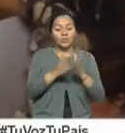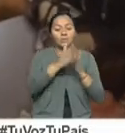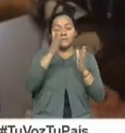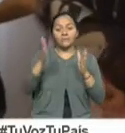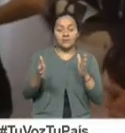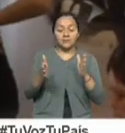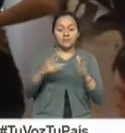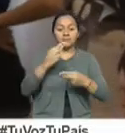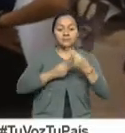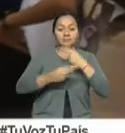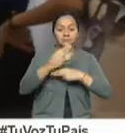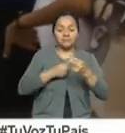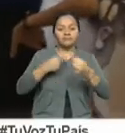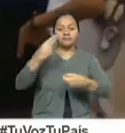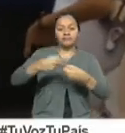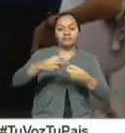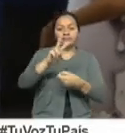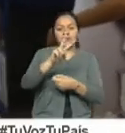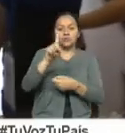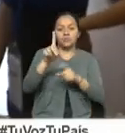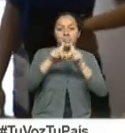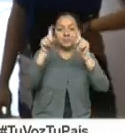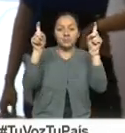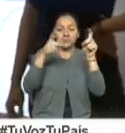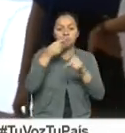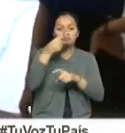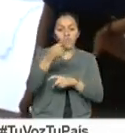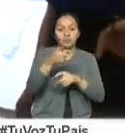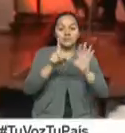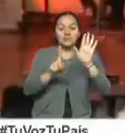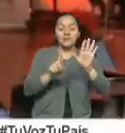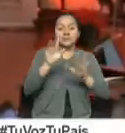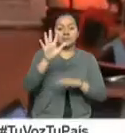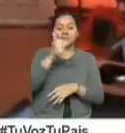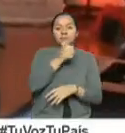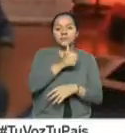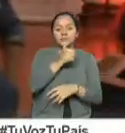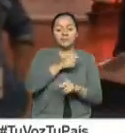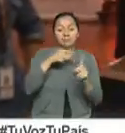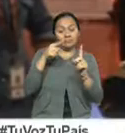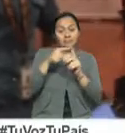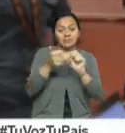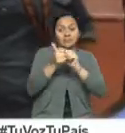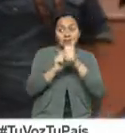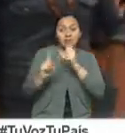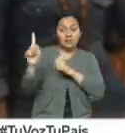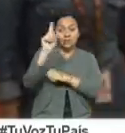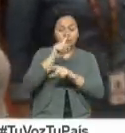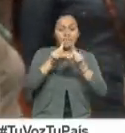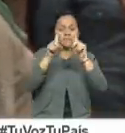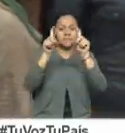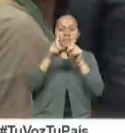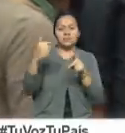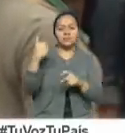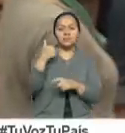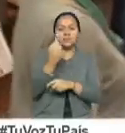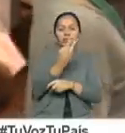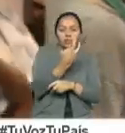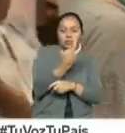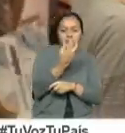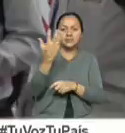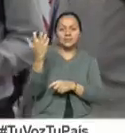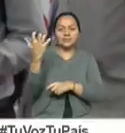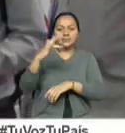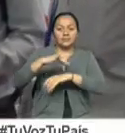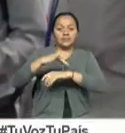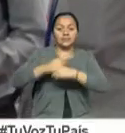Rueda participan 21 empresas públicas y 65 privadas. Cada empresa pública tendrá entre 12 y 15 citas